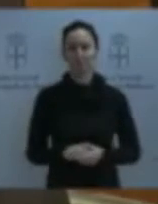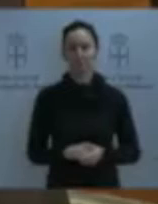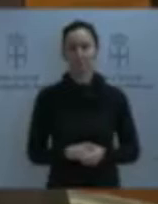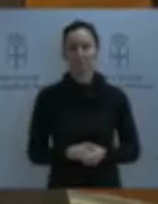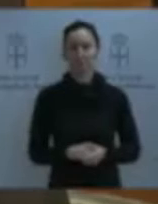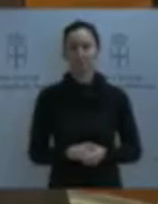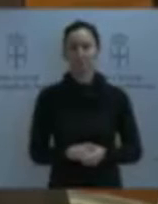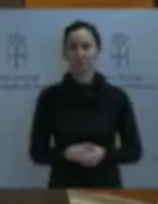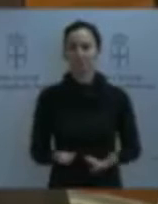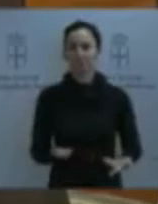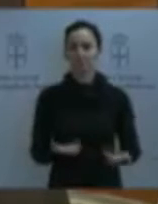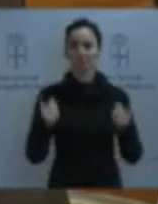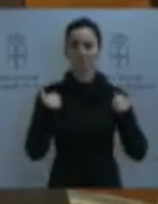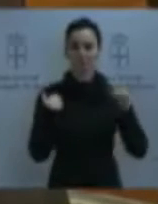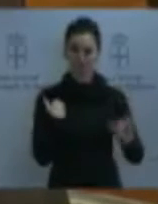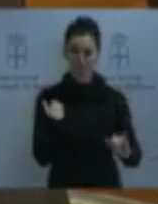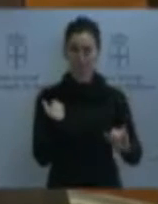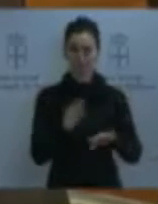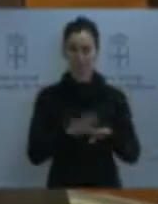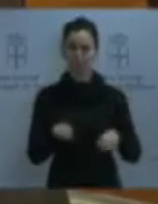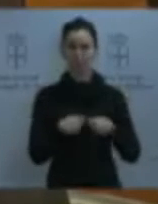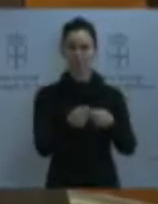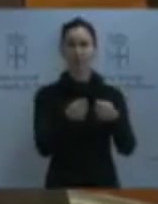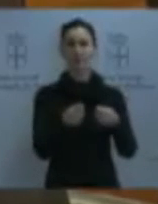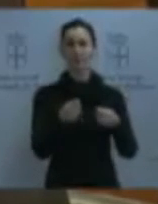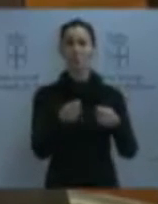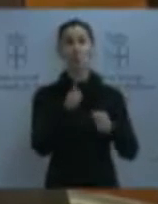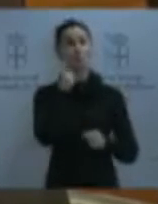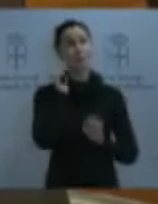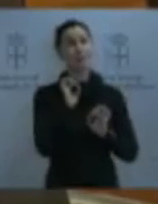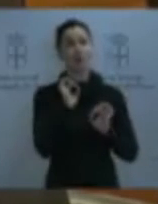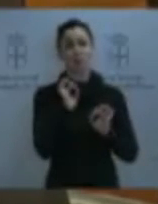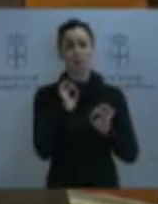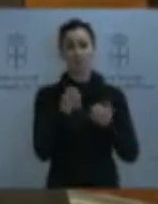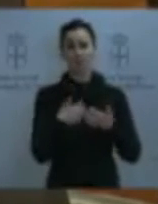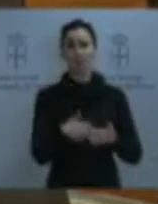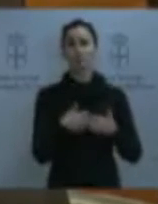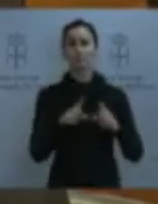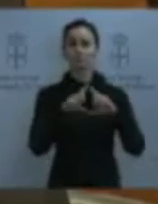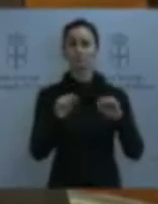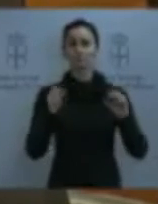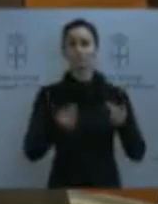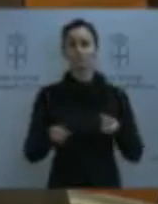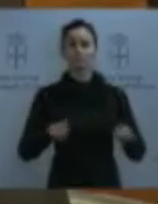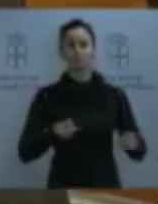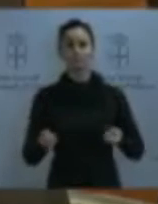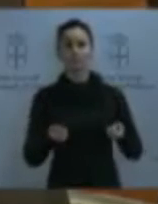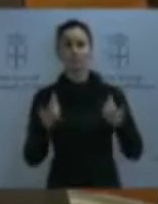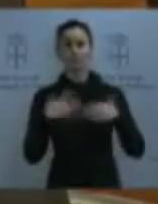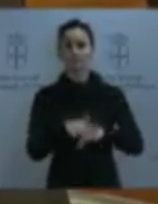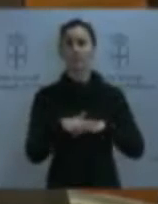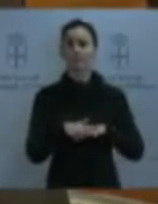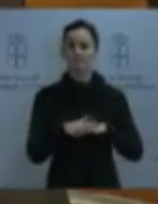el desmantelamiento industrial de Asturias y en el progresivo desarraigo del tejido productivo asturiano. Necesitamos un tejido